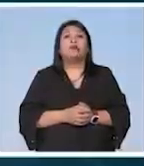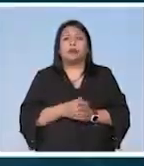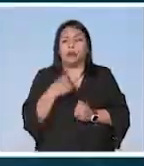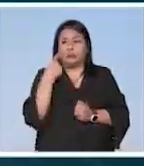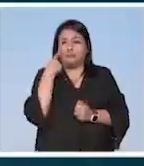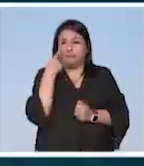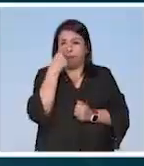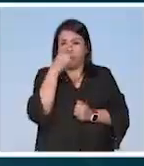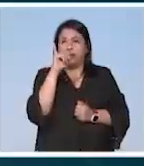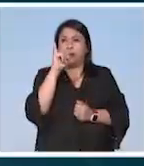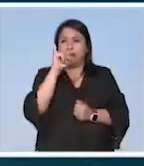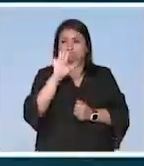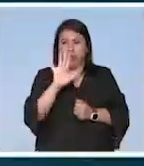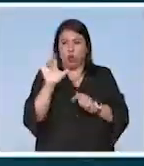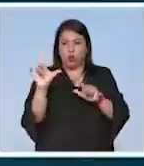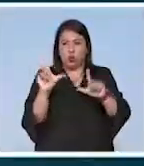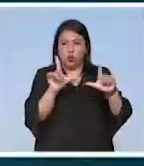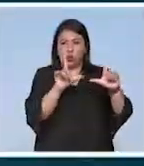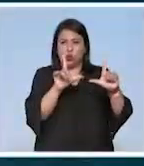Observen estas imágenes.